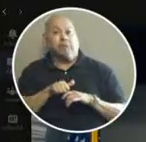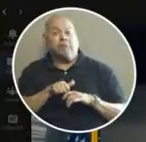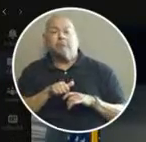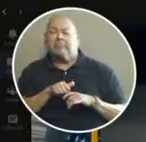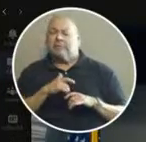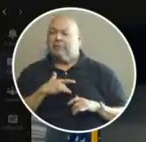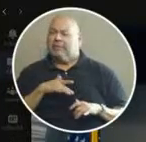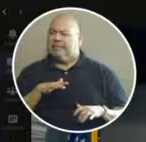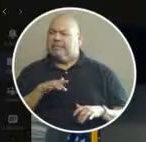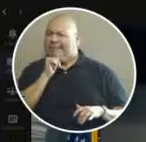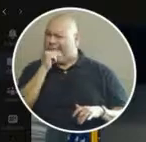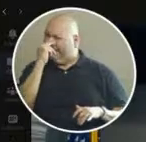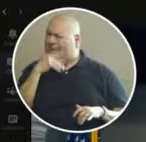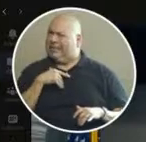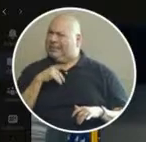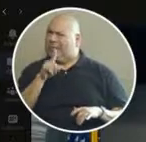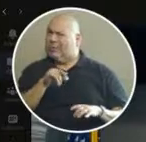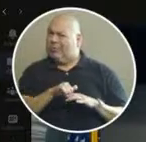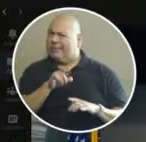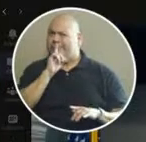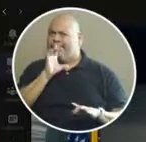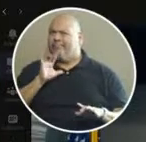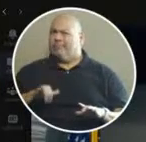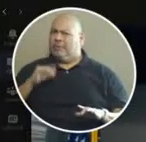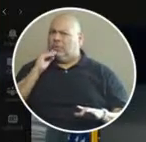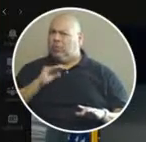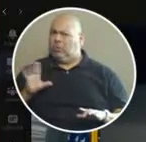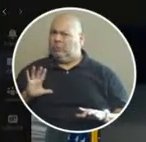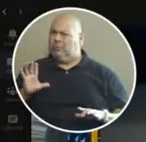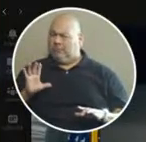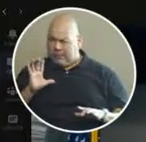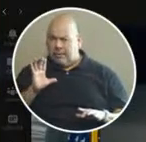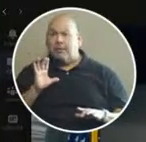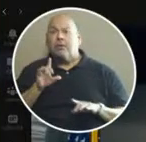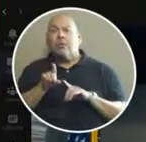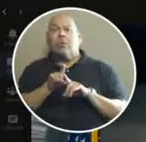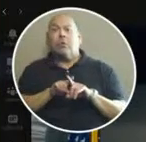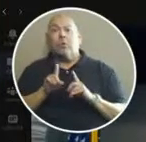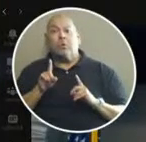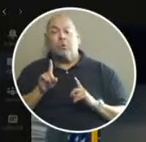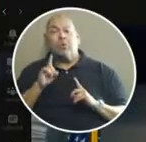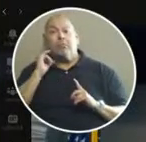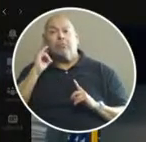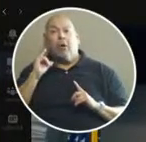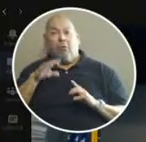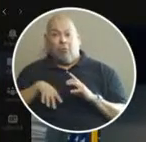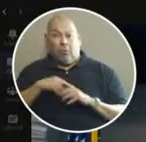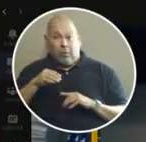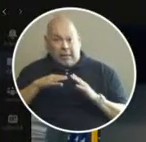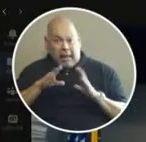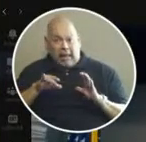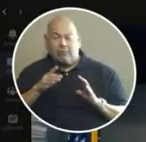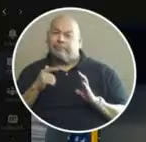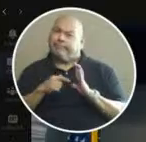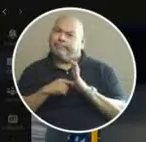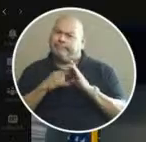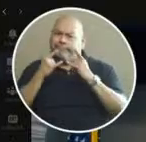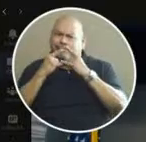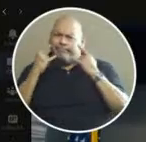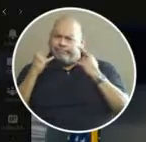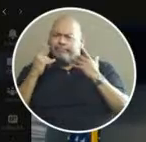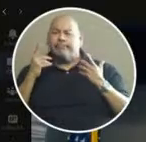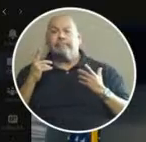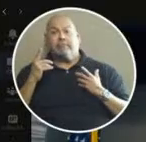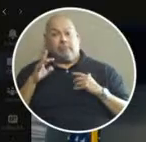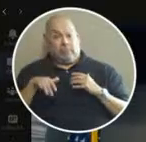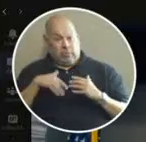se siente enferma, que no vaya. La otra es de que si van a salir de su casa, pónganse su máscara y